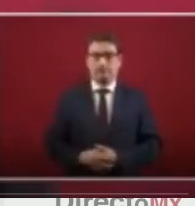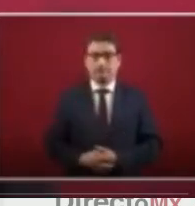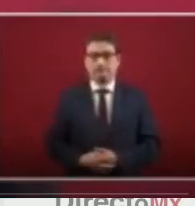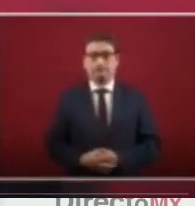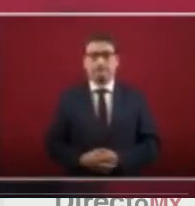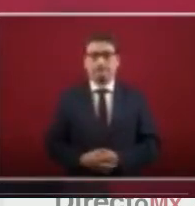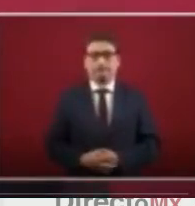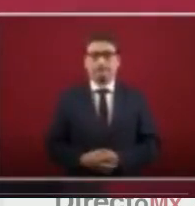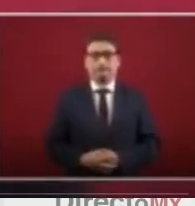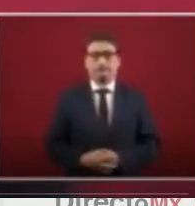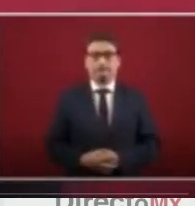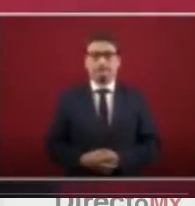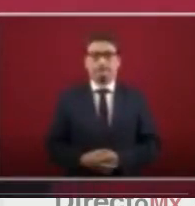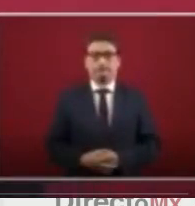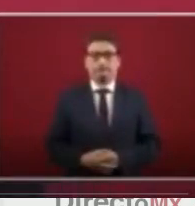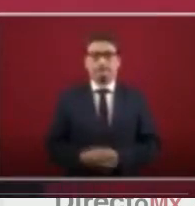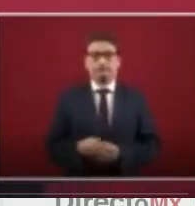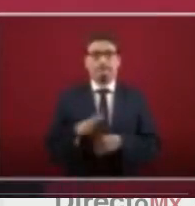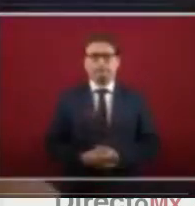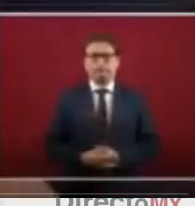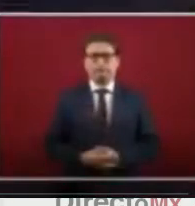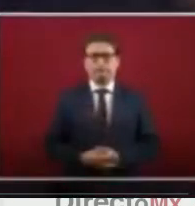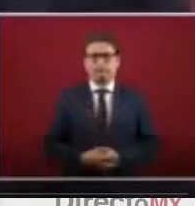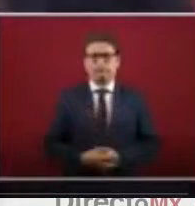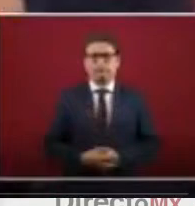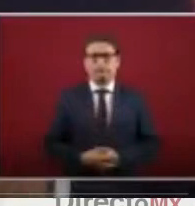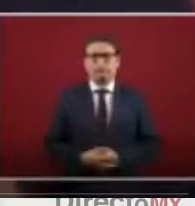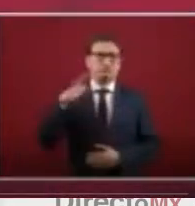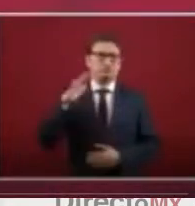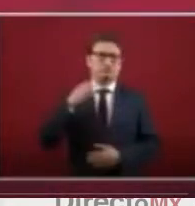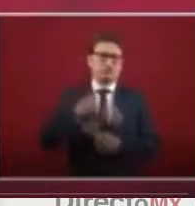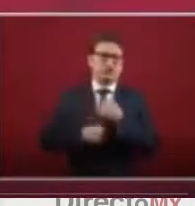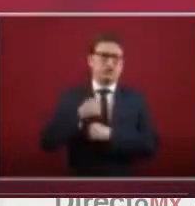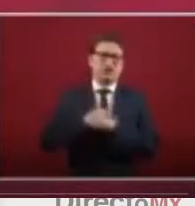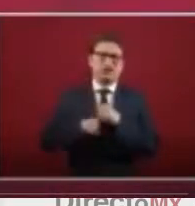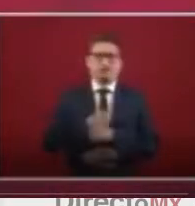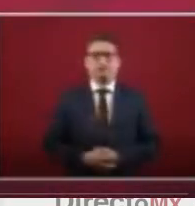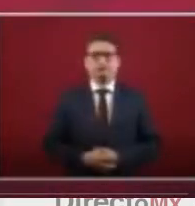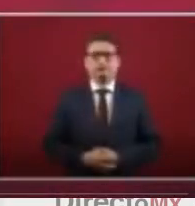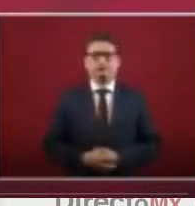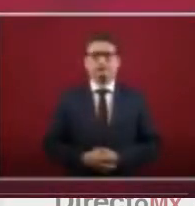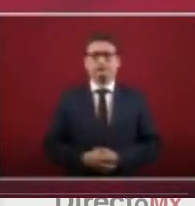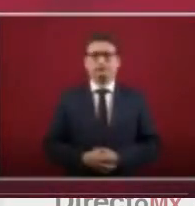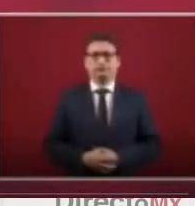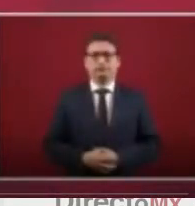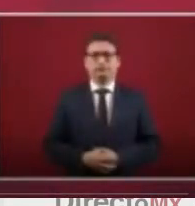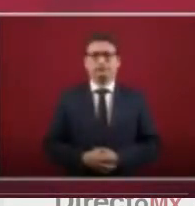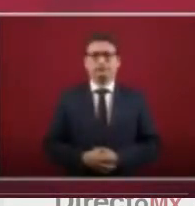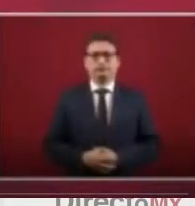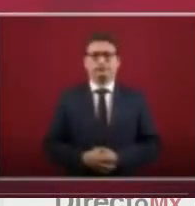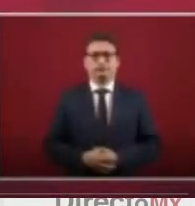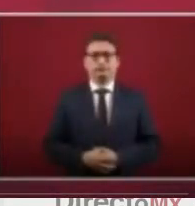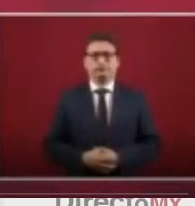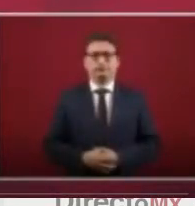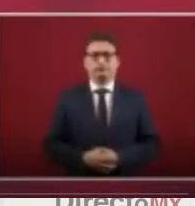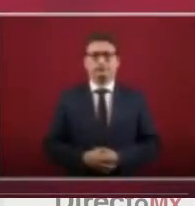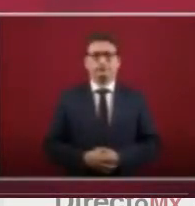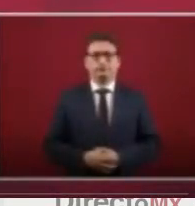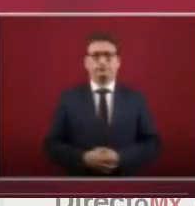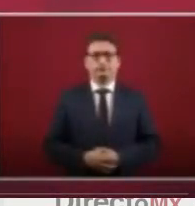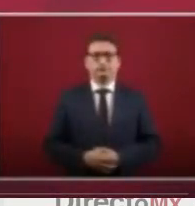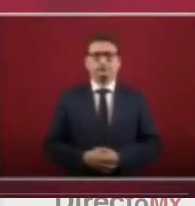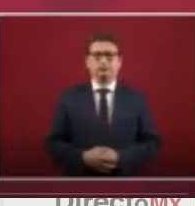hay desencuentros de tiempo atrás no se han arreglado y vamos a buscar la manera